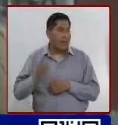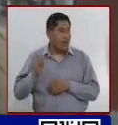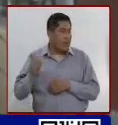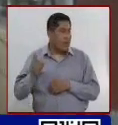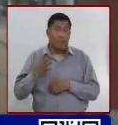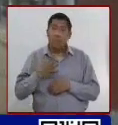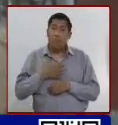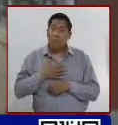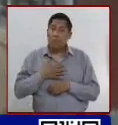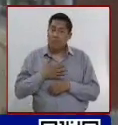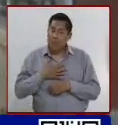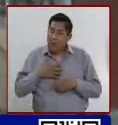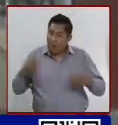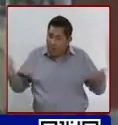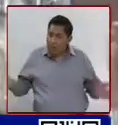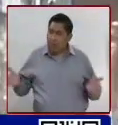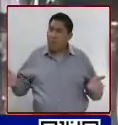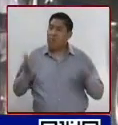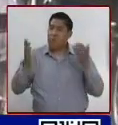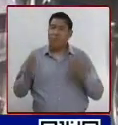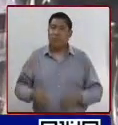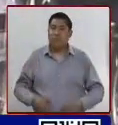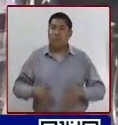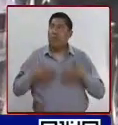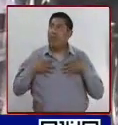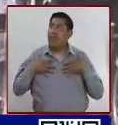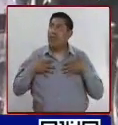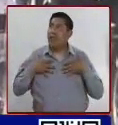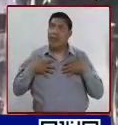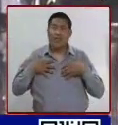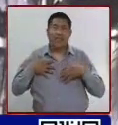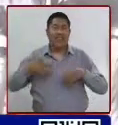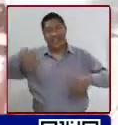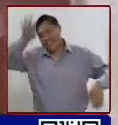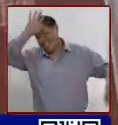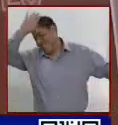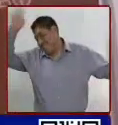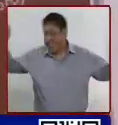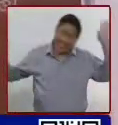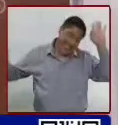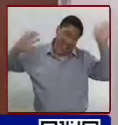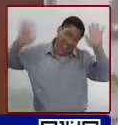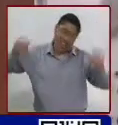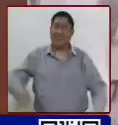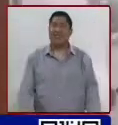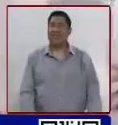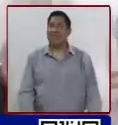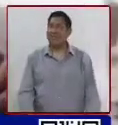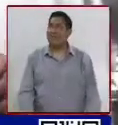Él es mi motor de vida, por quien vivo. Solamente me voy a pasar a penas.